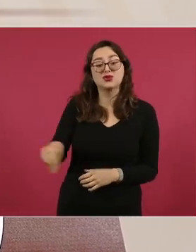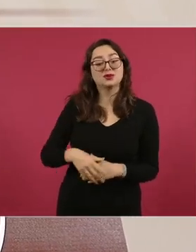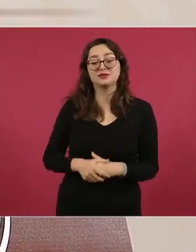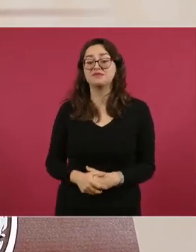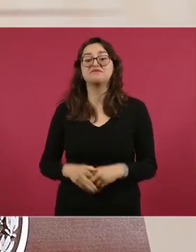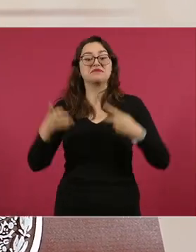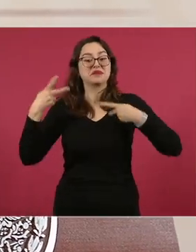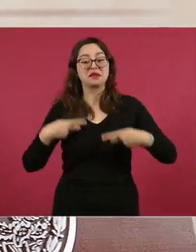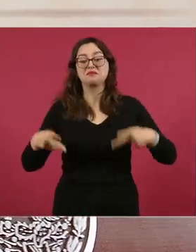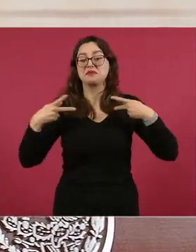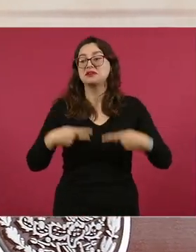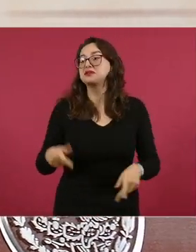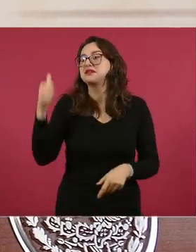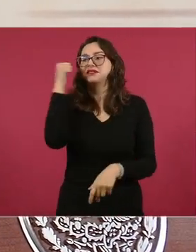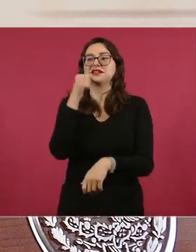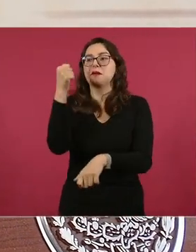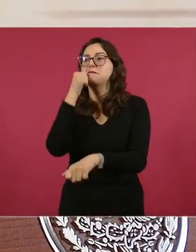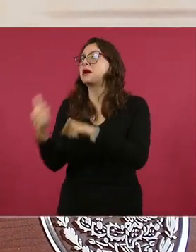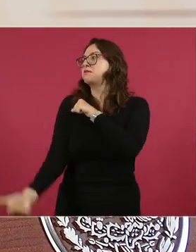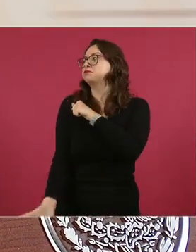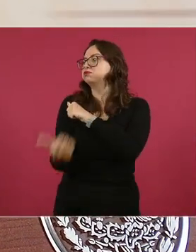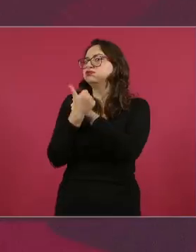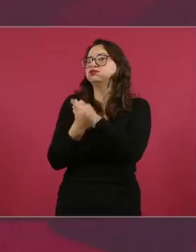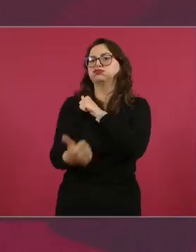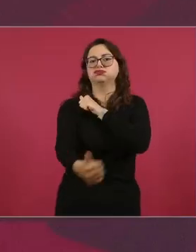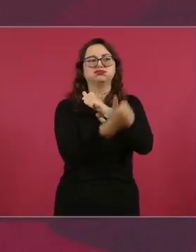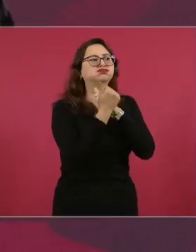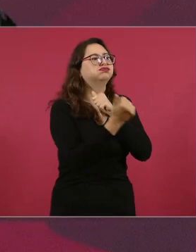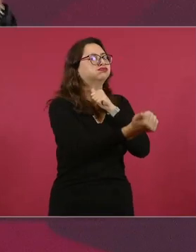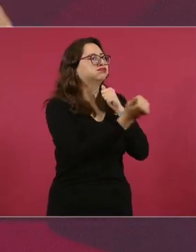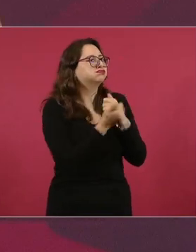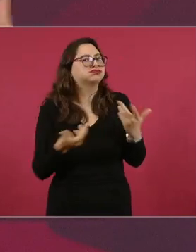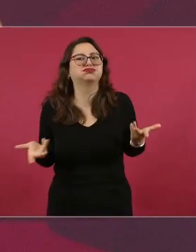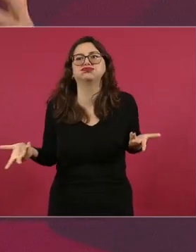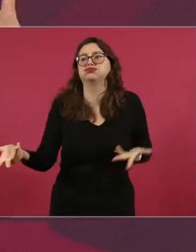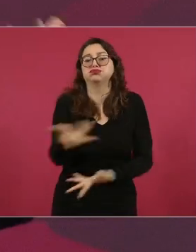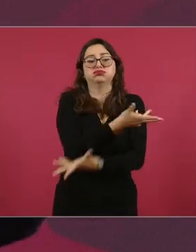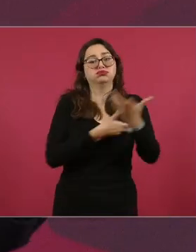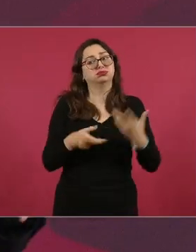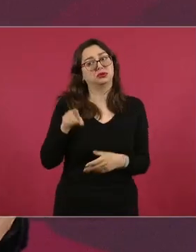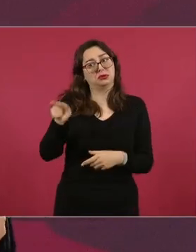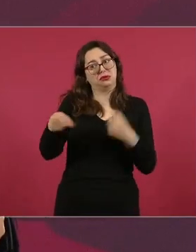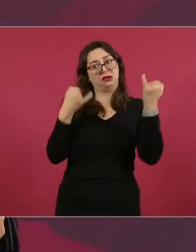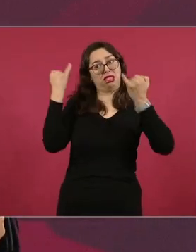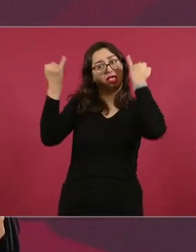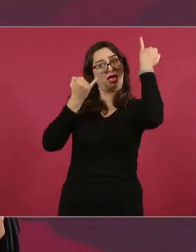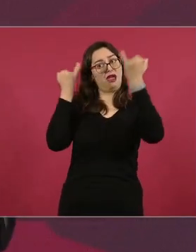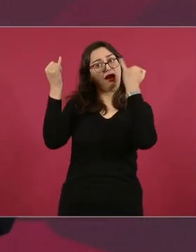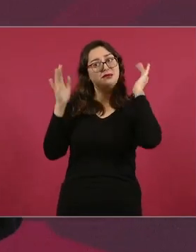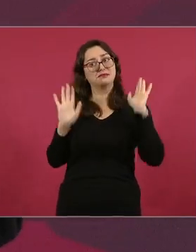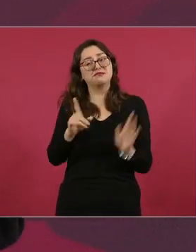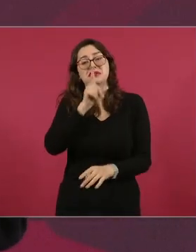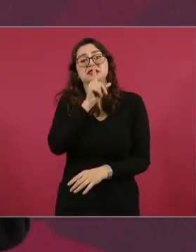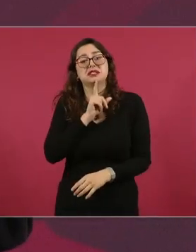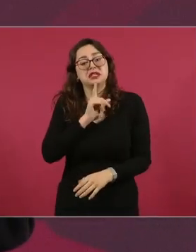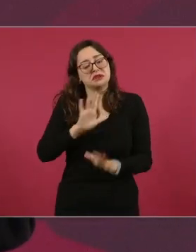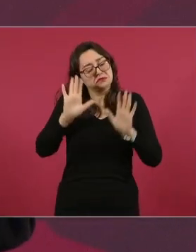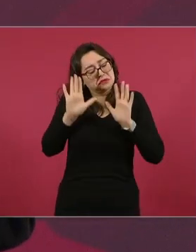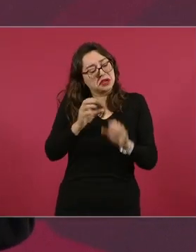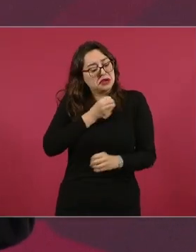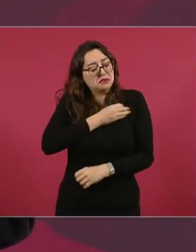gente me dice todo. Pero eso son invenciones. Y yo las